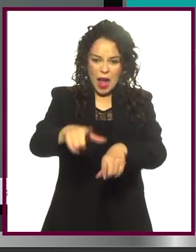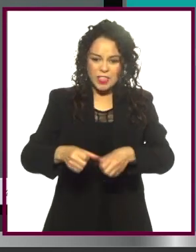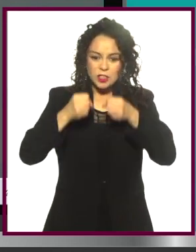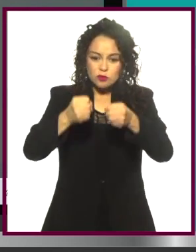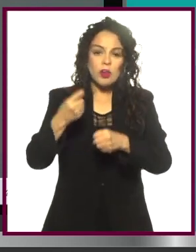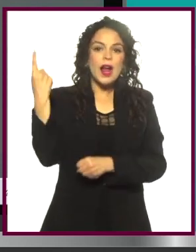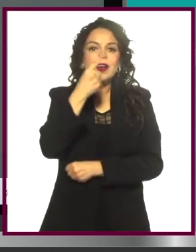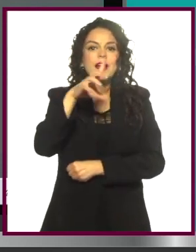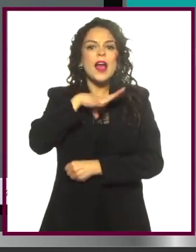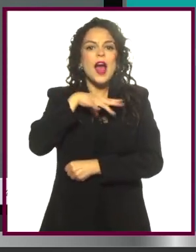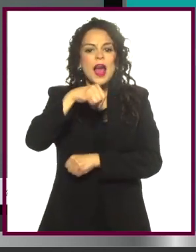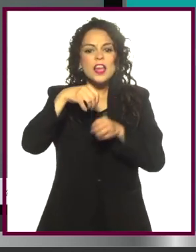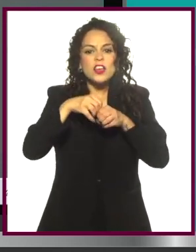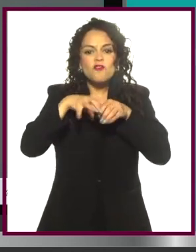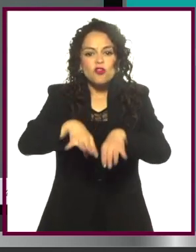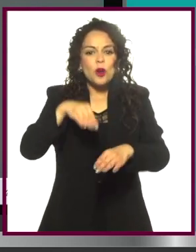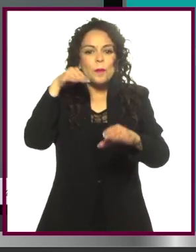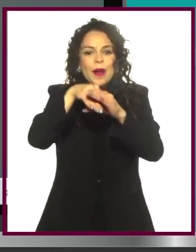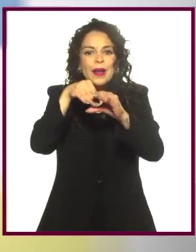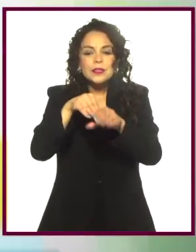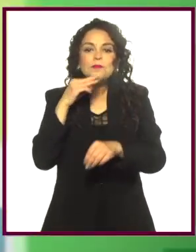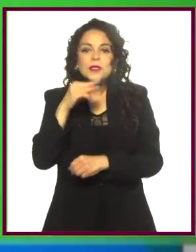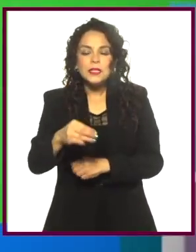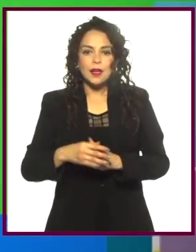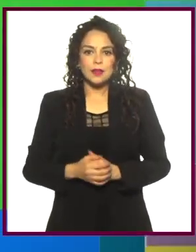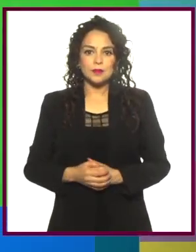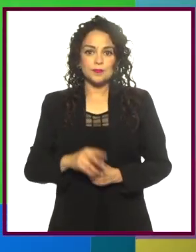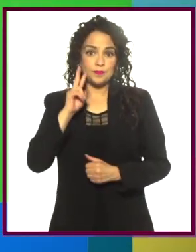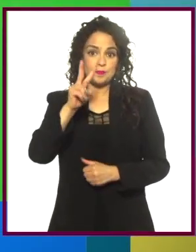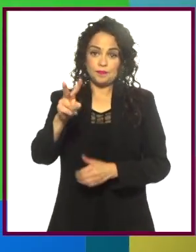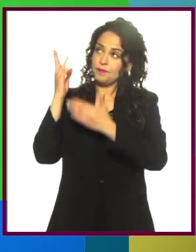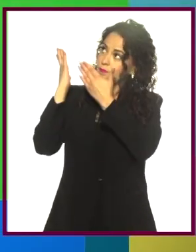que el contenido mismo del mensaje.